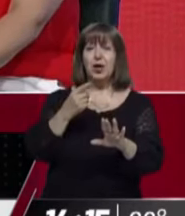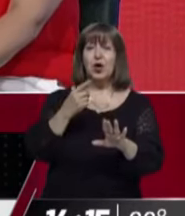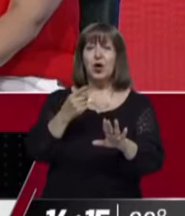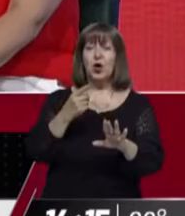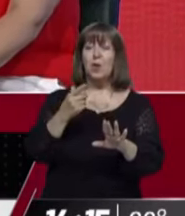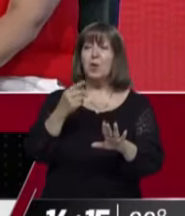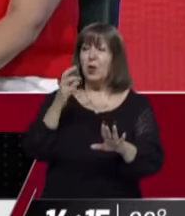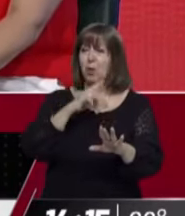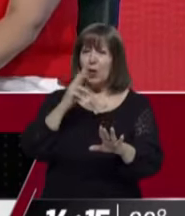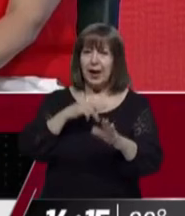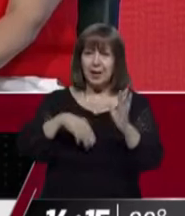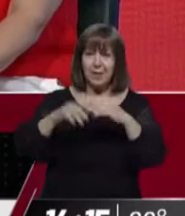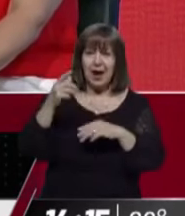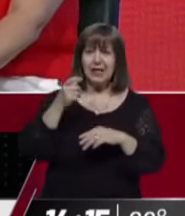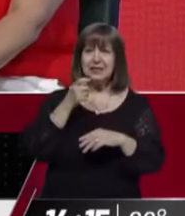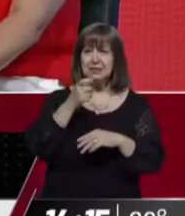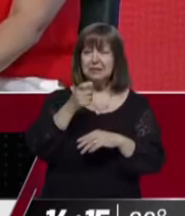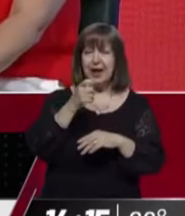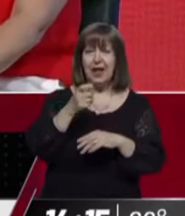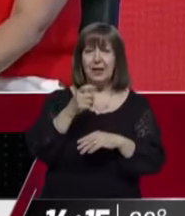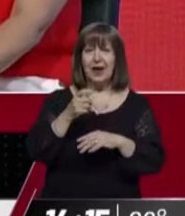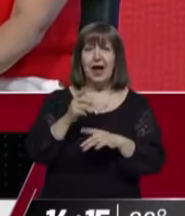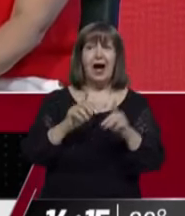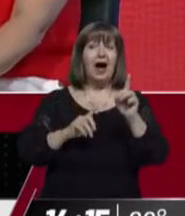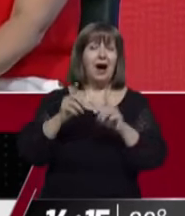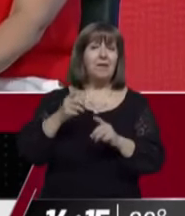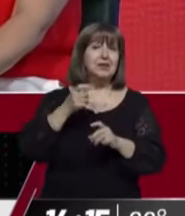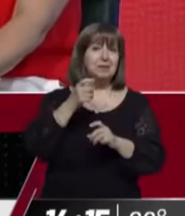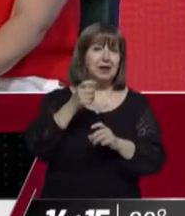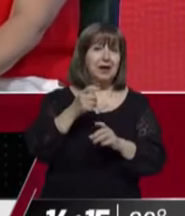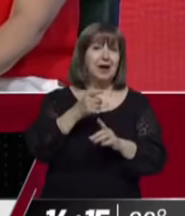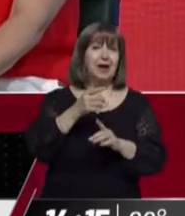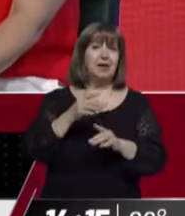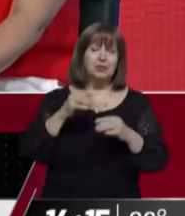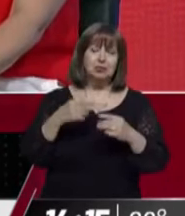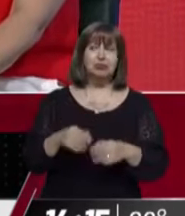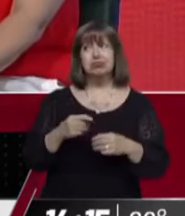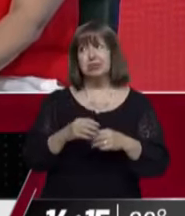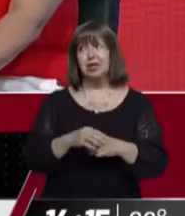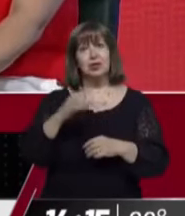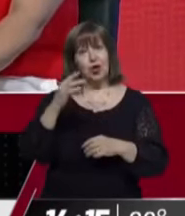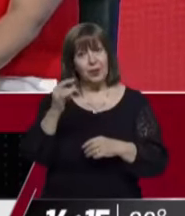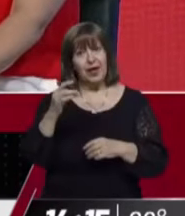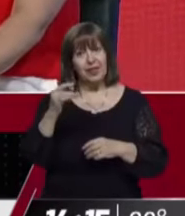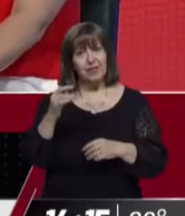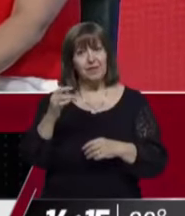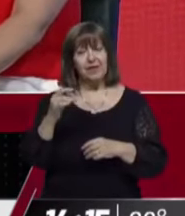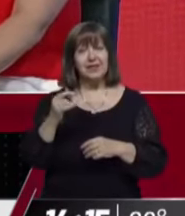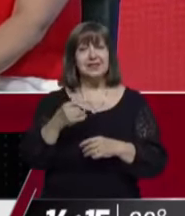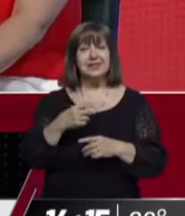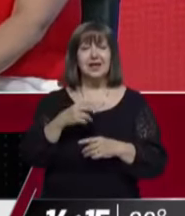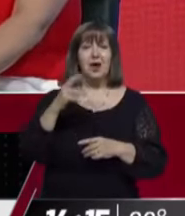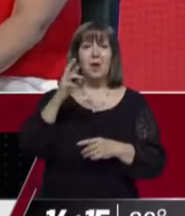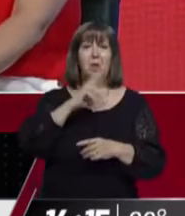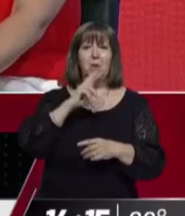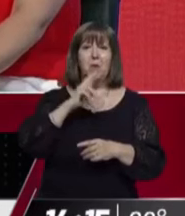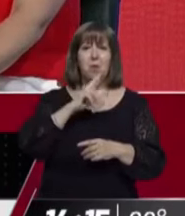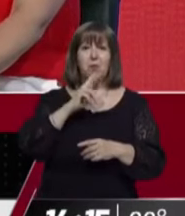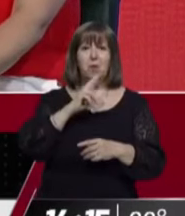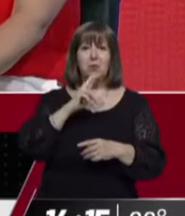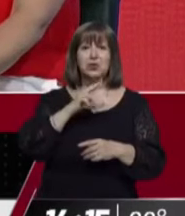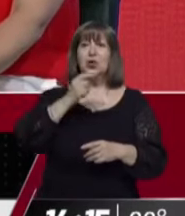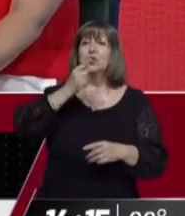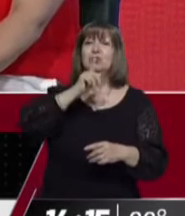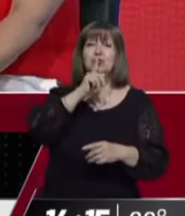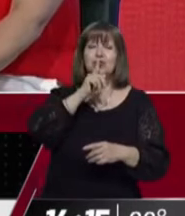el hecho de ser mujer. Y por ahí sí, es Claro. como que cuesta, todavía al hombre le cuesta decir, una mujer me está haciendo